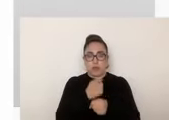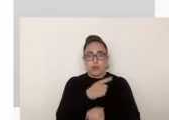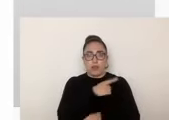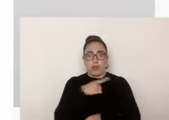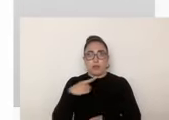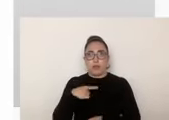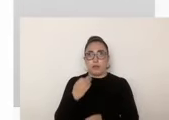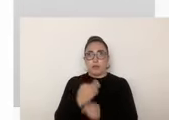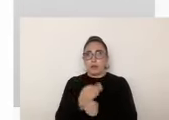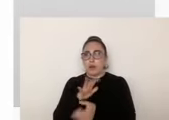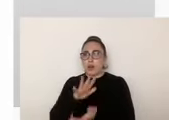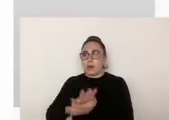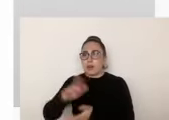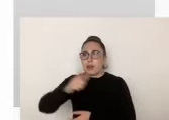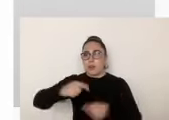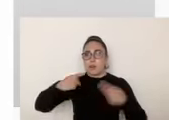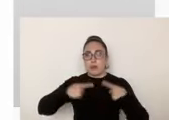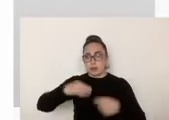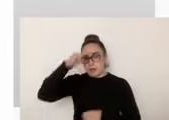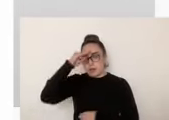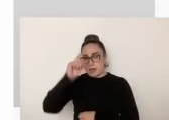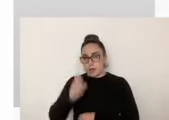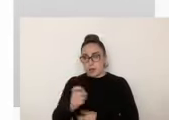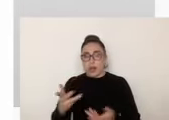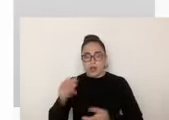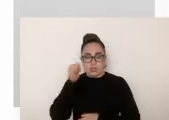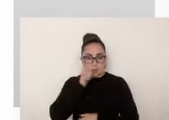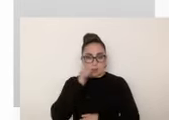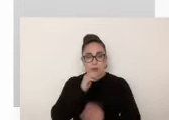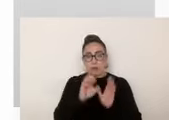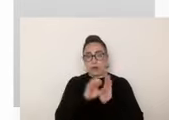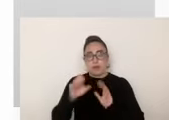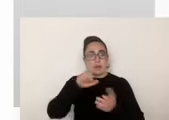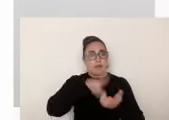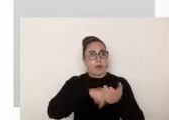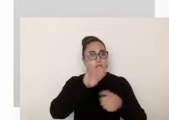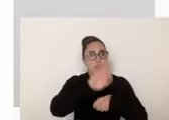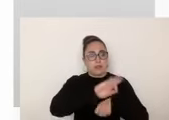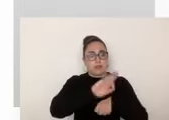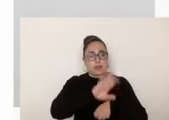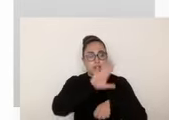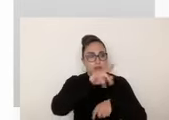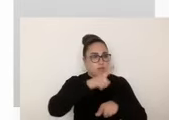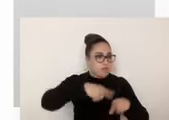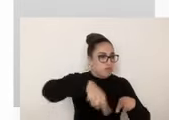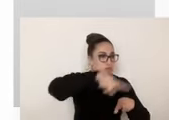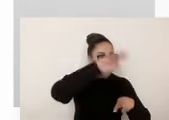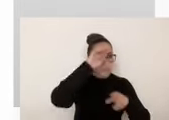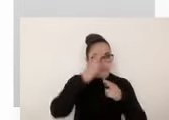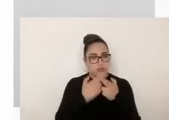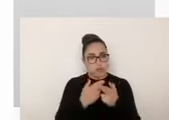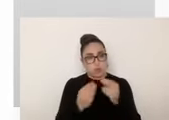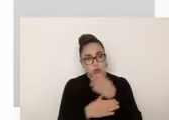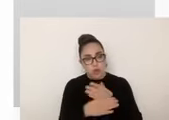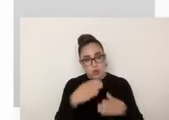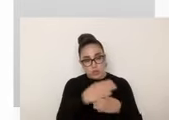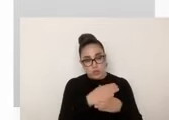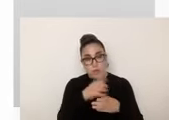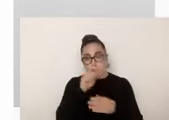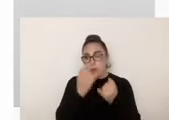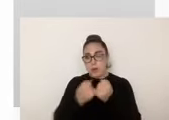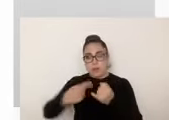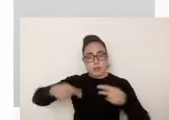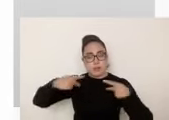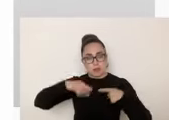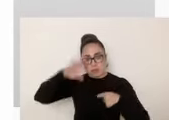actual mayoritario. Siempre hay más cosas, ¿no? Como en una farmacia siempre encuentras más cosas. Pero lo cierto es que el discurso mayoritario,